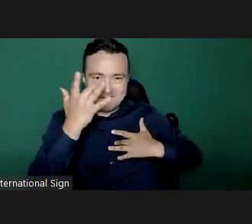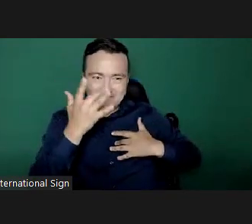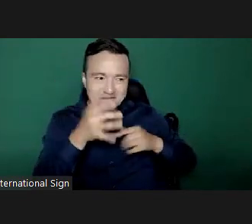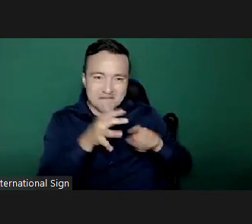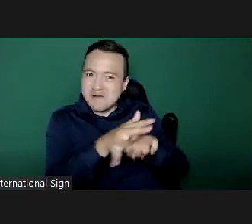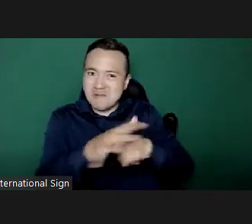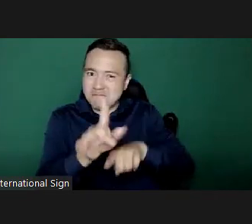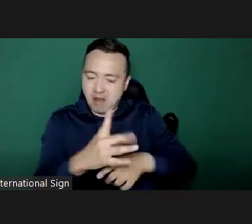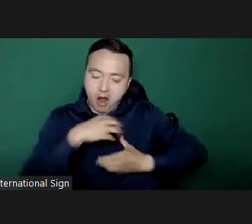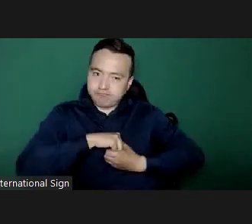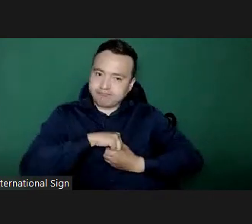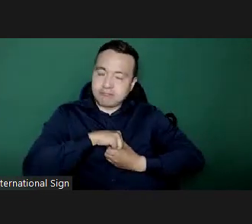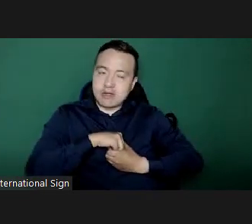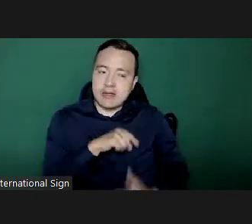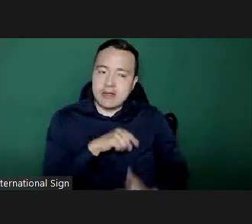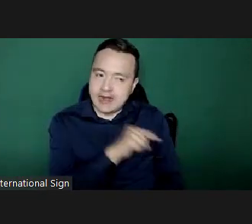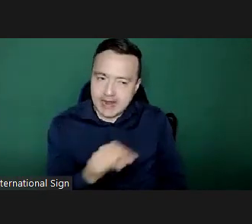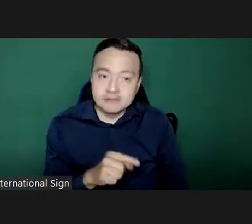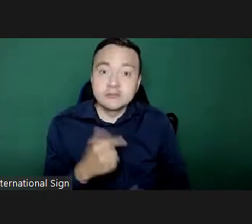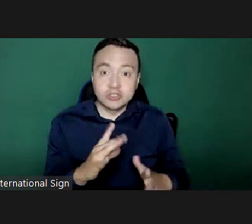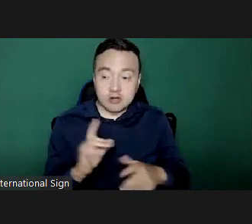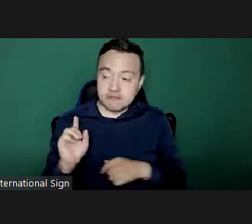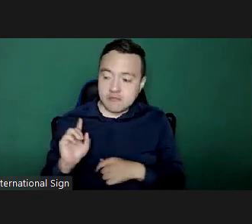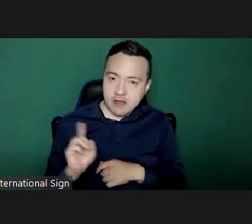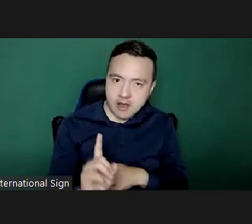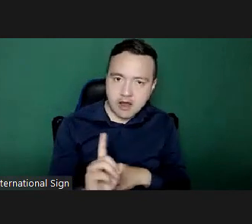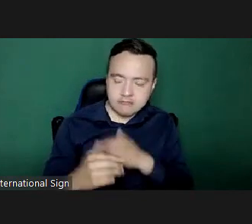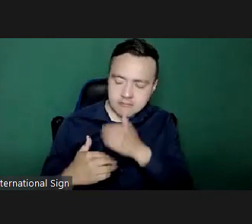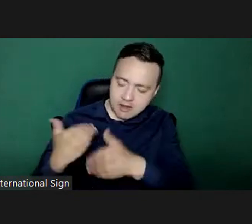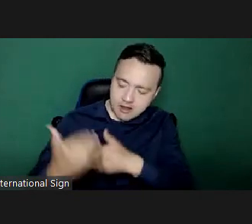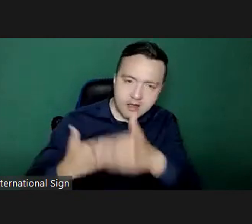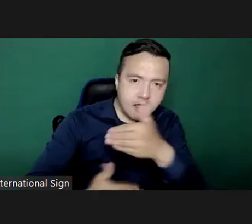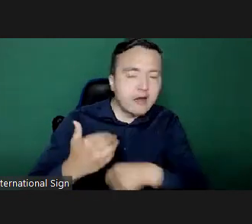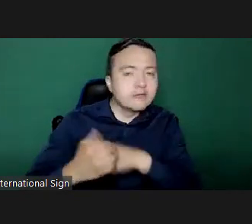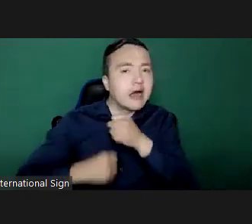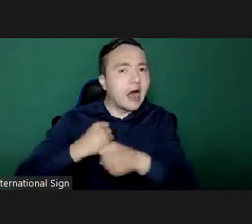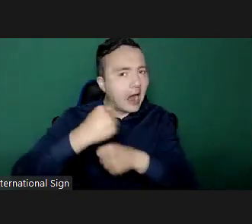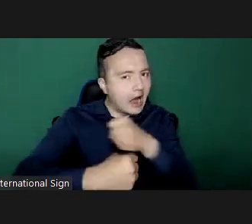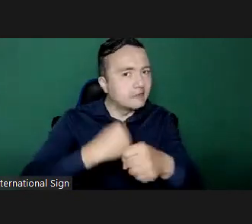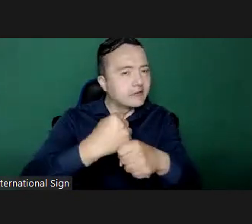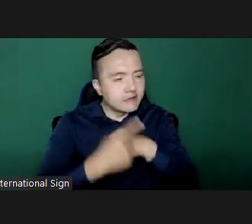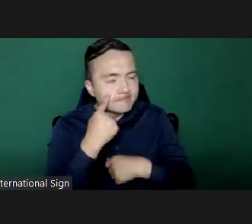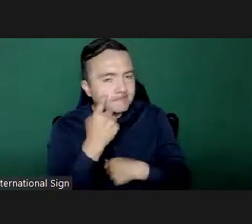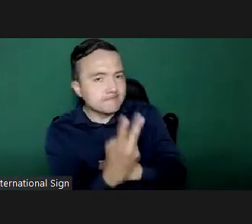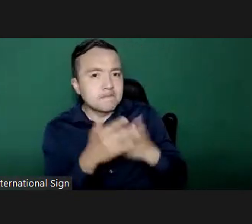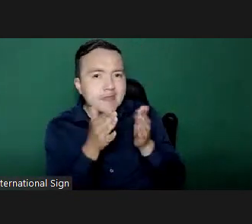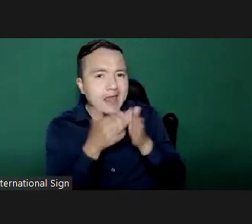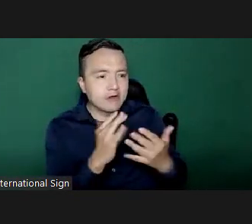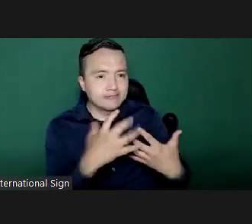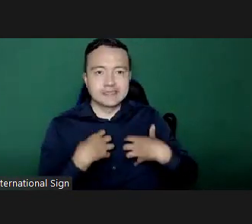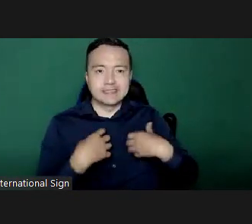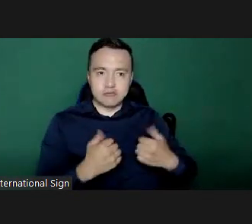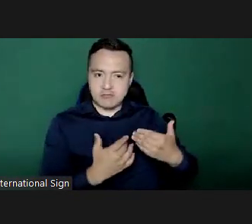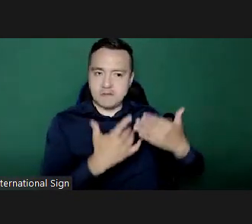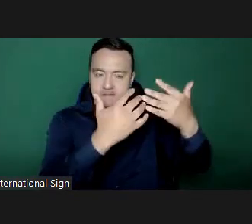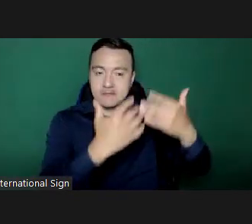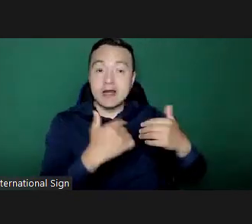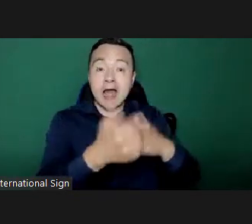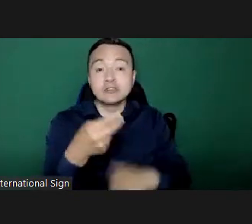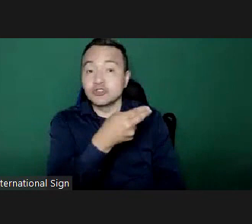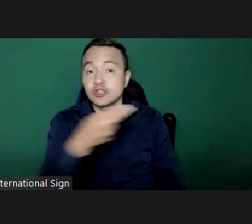la nutrición y conocer el estatus de salud. Esto lo llamamos Jamaica